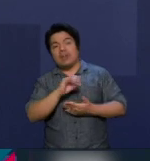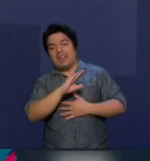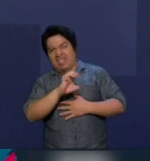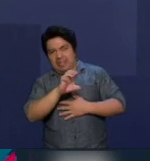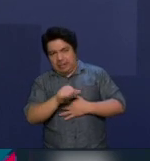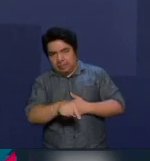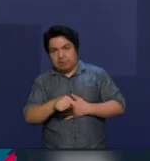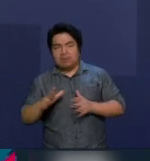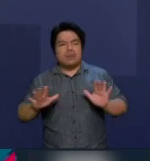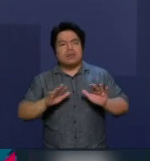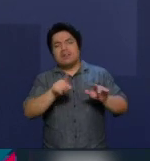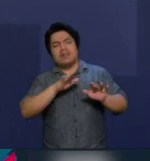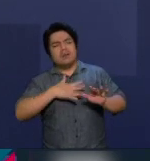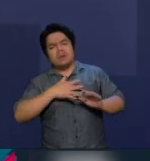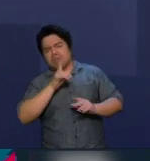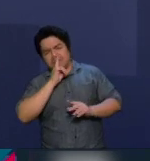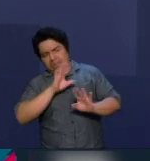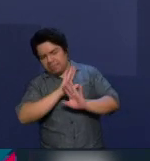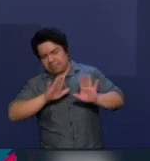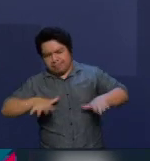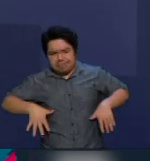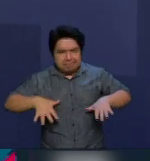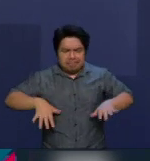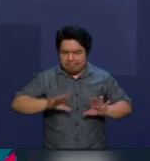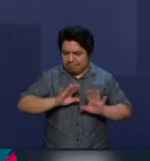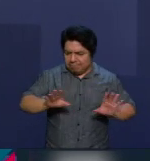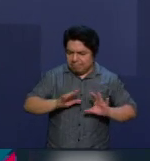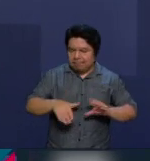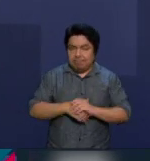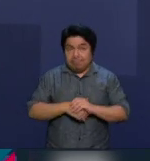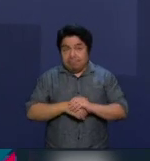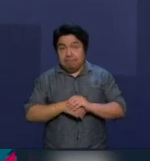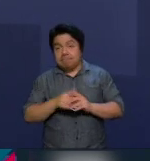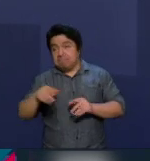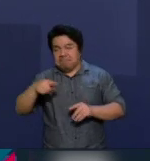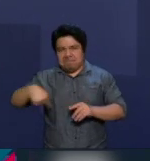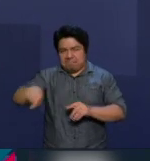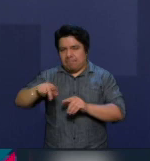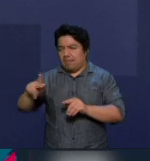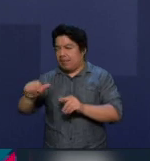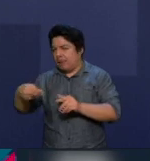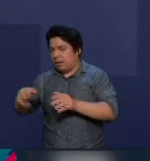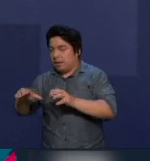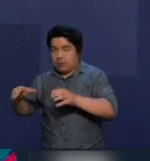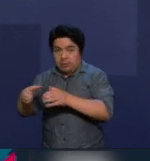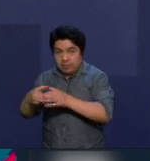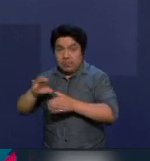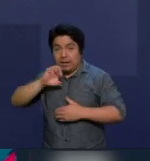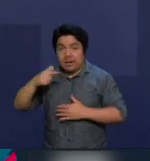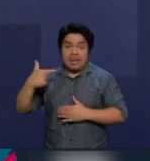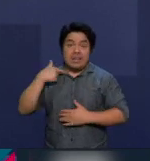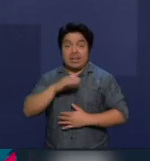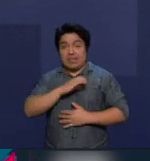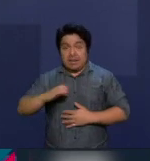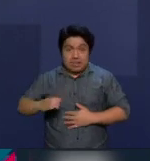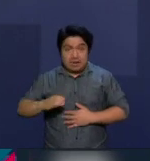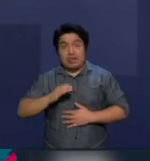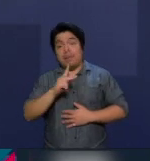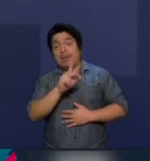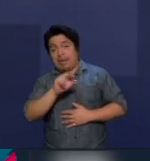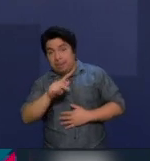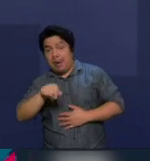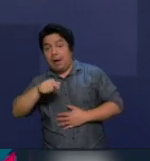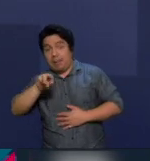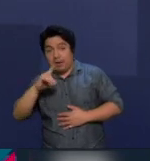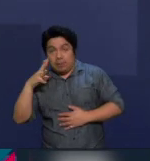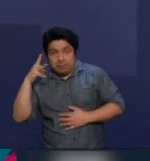su partido se retractó de la solicitud de juicio de impugnación. De acuerdo con versiones internas, el ex candidato a la jefatura de gobierno del PRI, del PAN y del